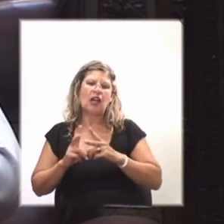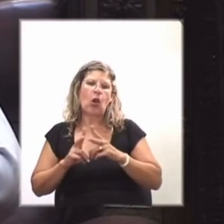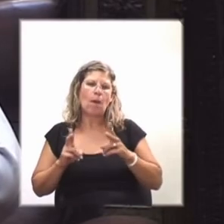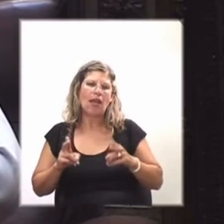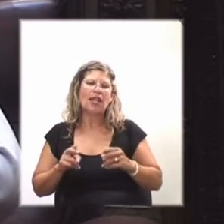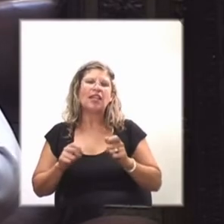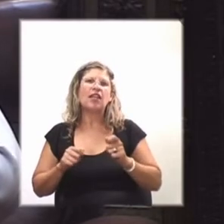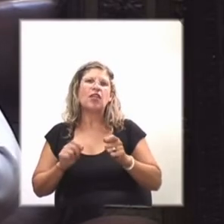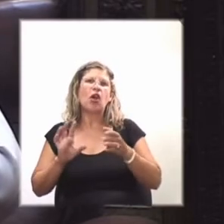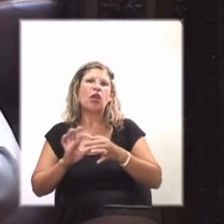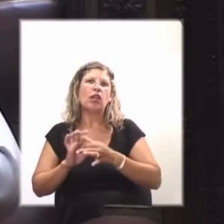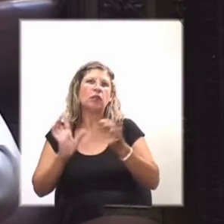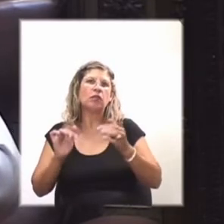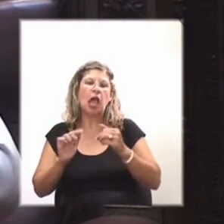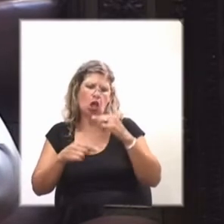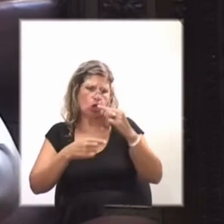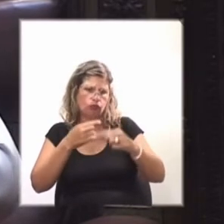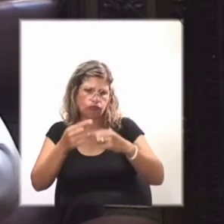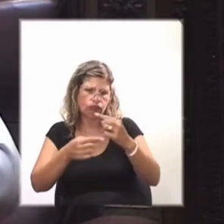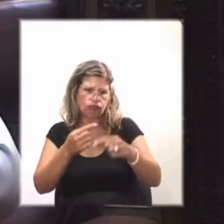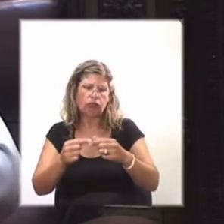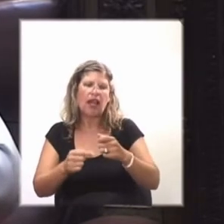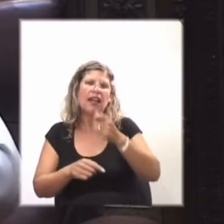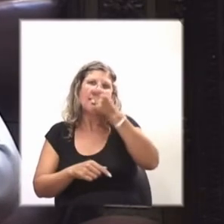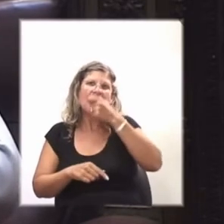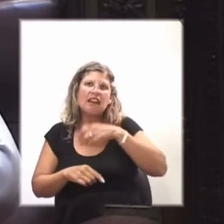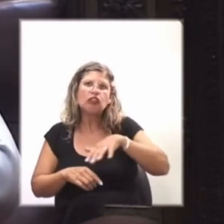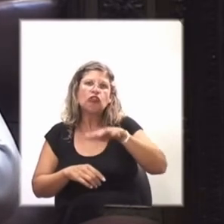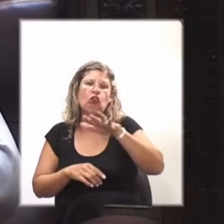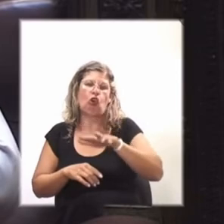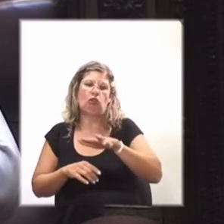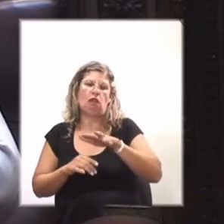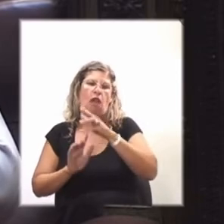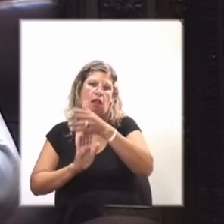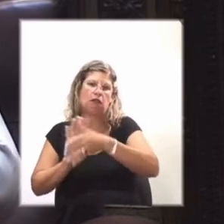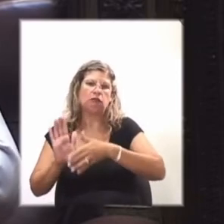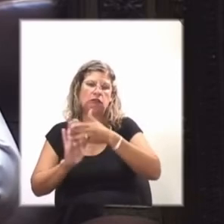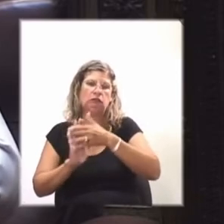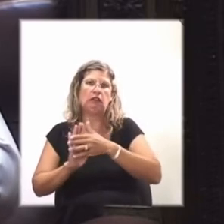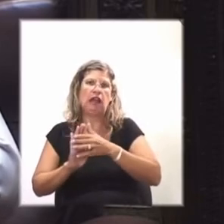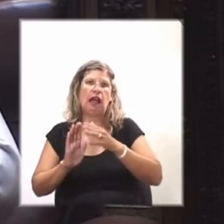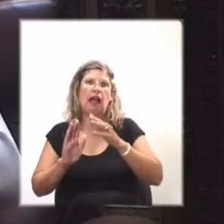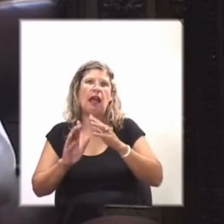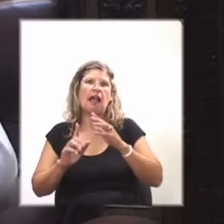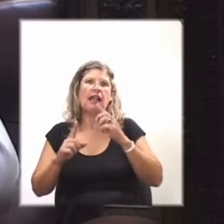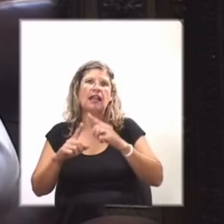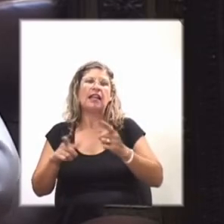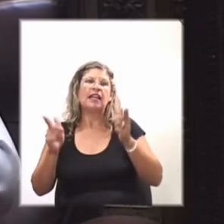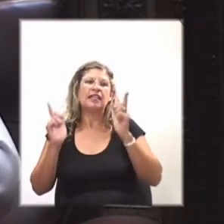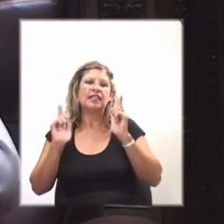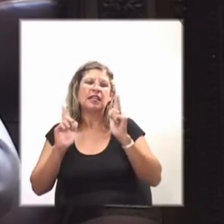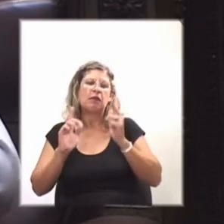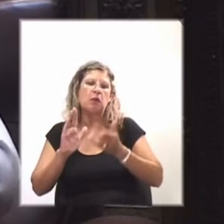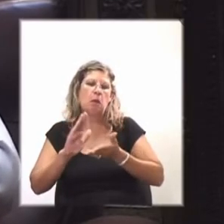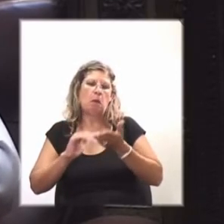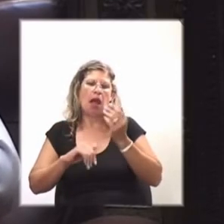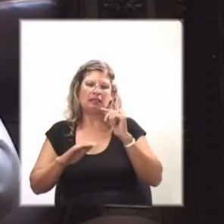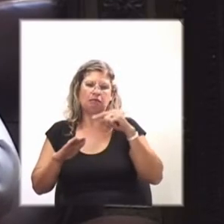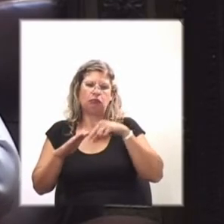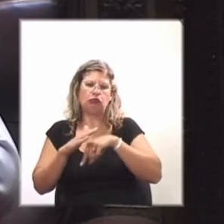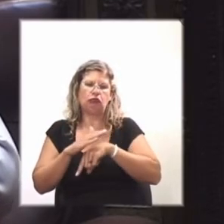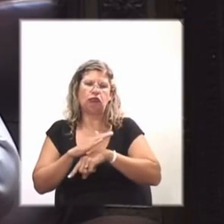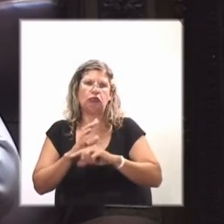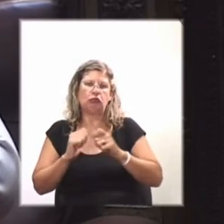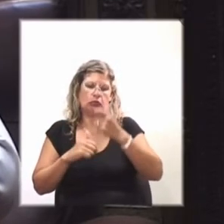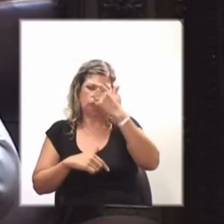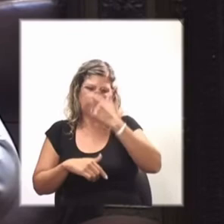democracia ininterrumpida de la historia nacional que celebramos desde lo más profundo de nuestro ser